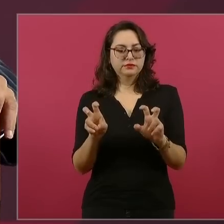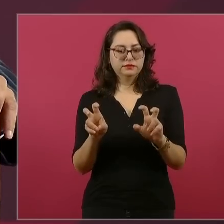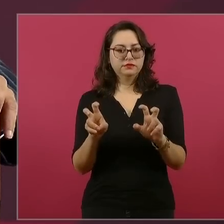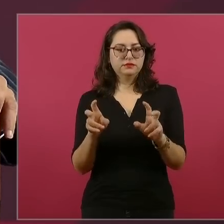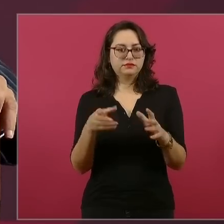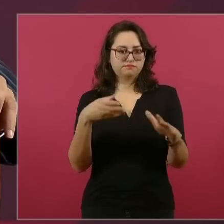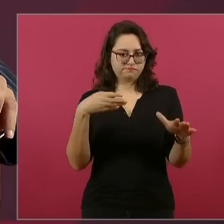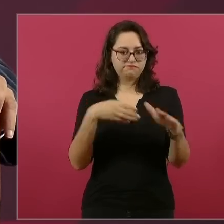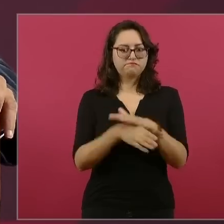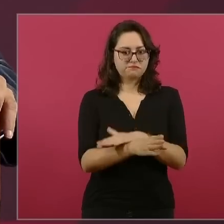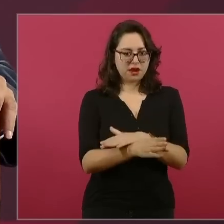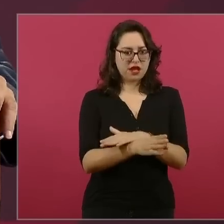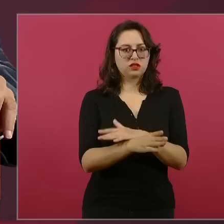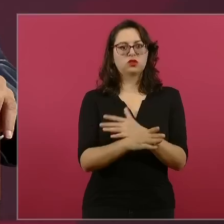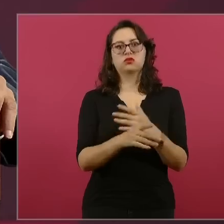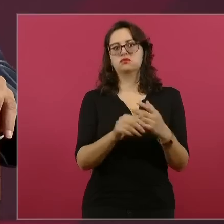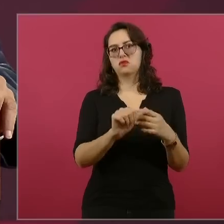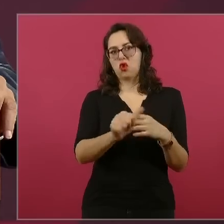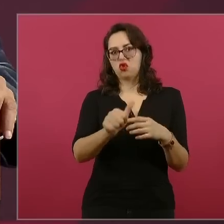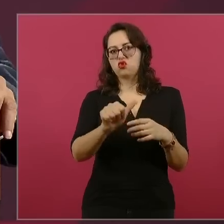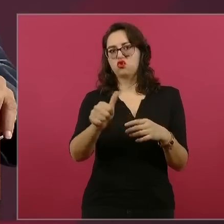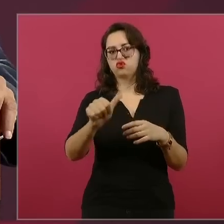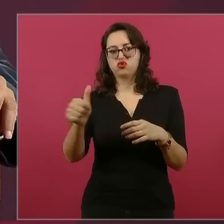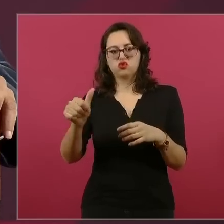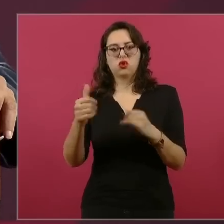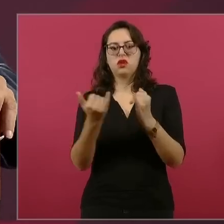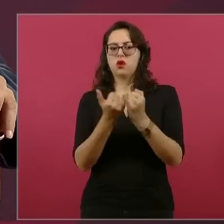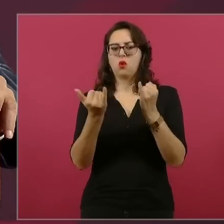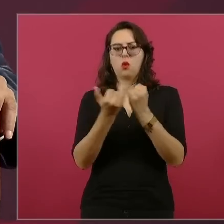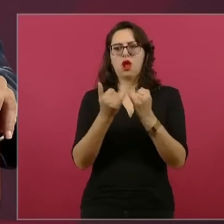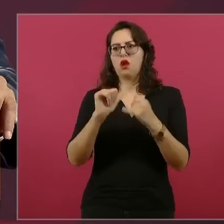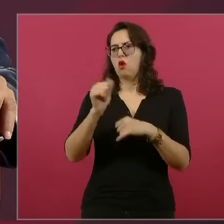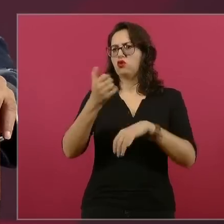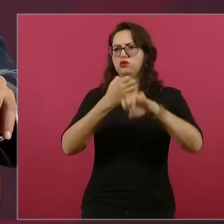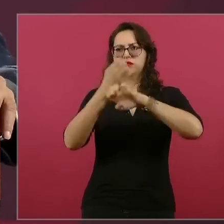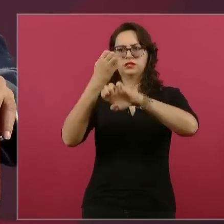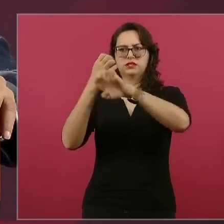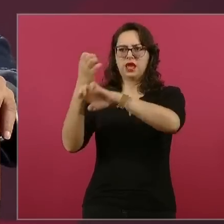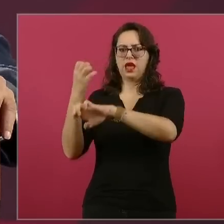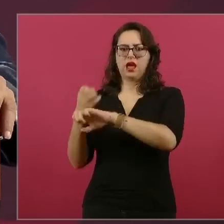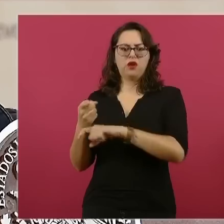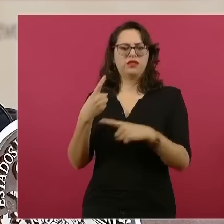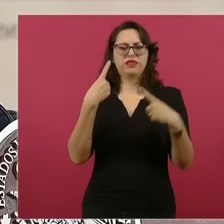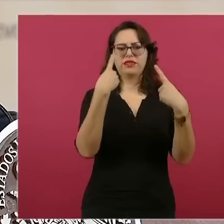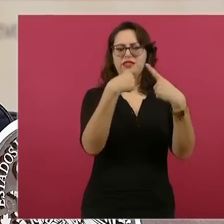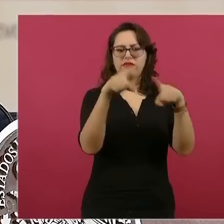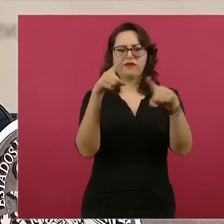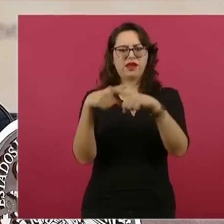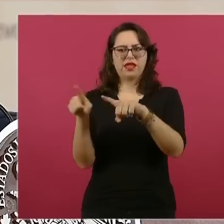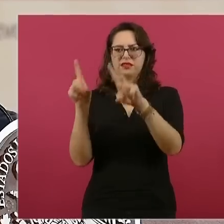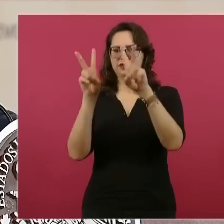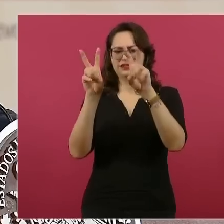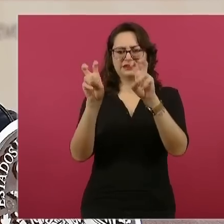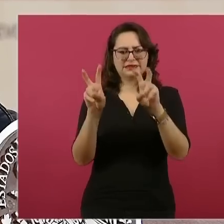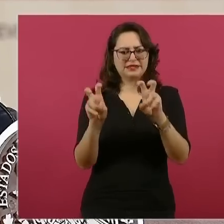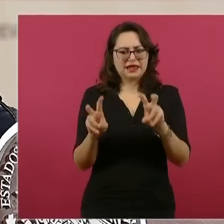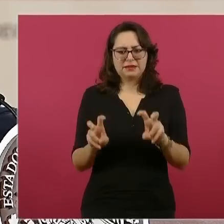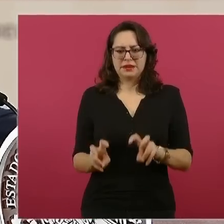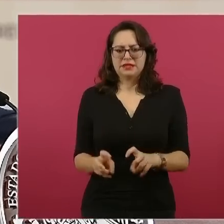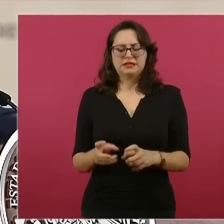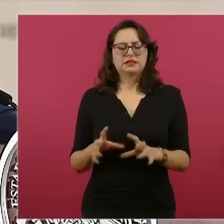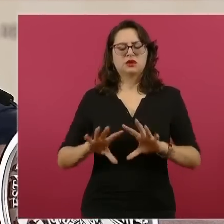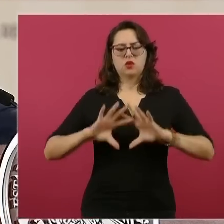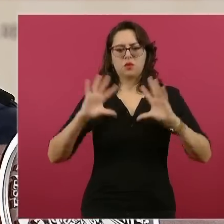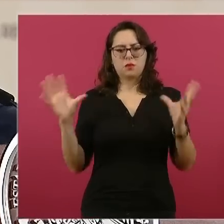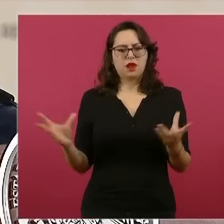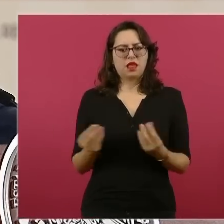manifiestas del metro, sino todo lo que vemos en las mañanas. Hacemos un repaso, recibimos